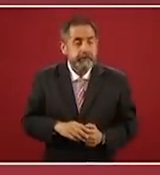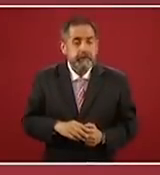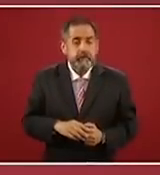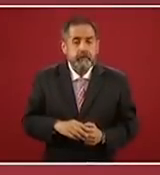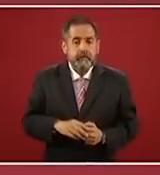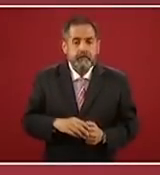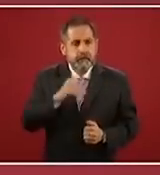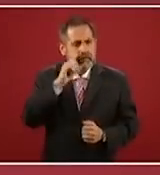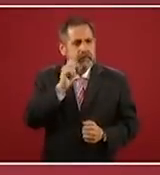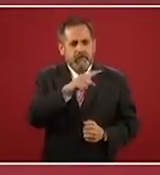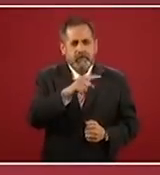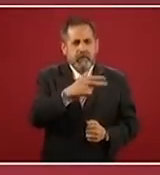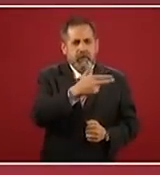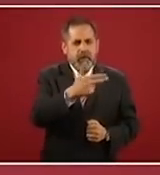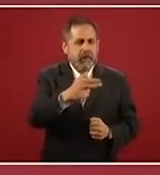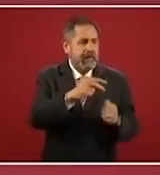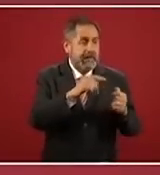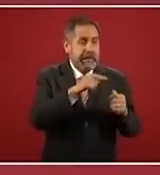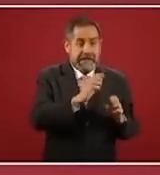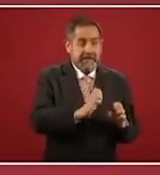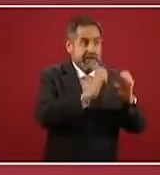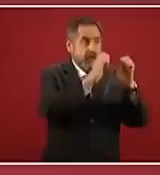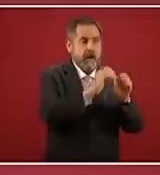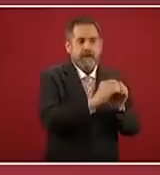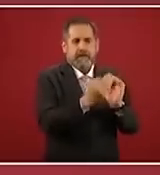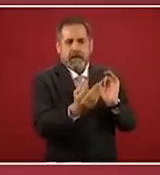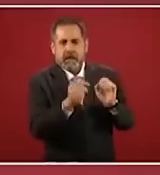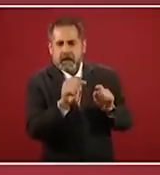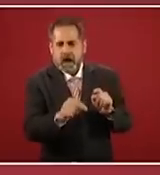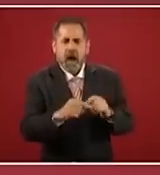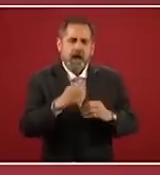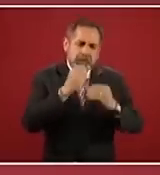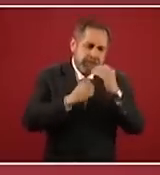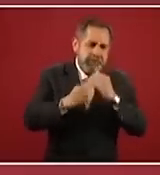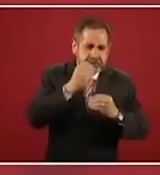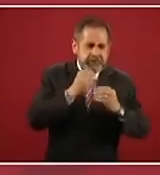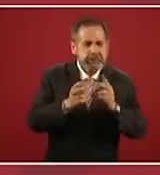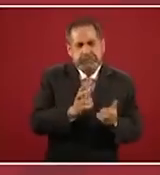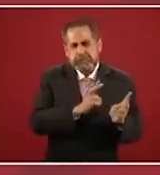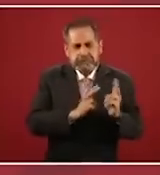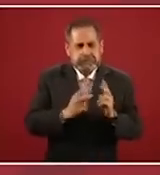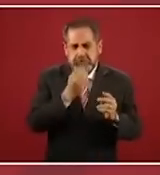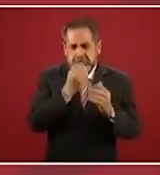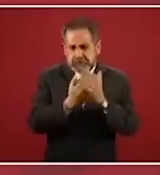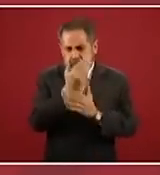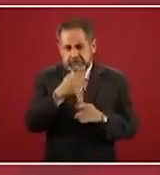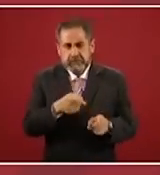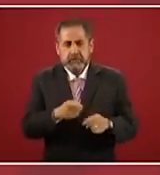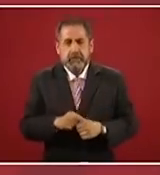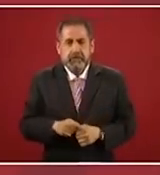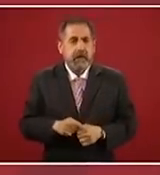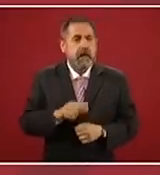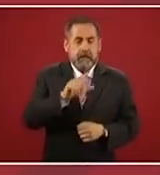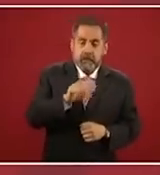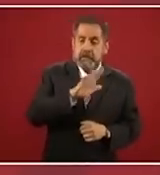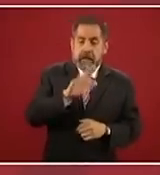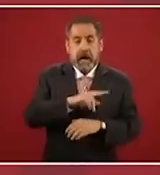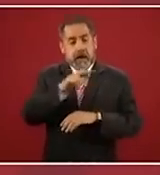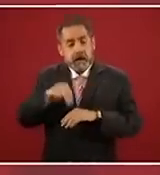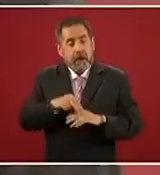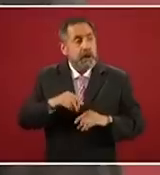en un hotel de enfrente y desayunamos, y luego ya decidimos